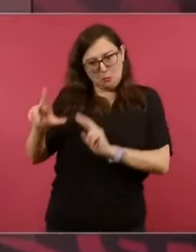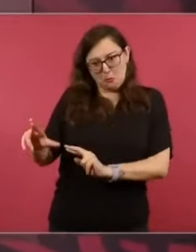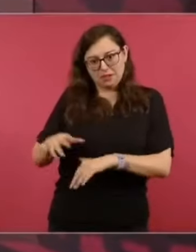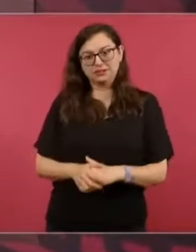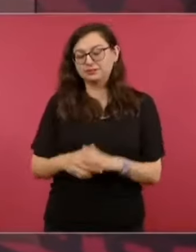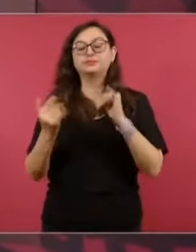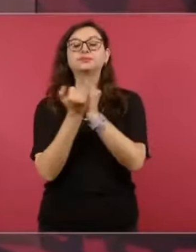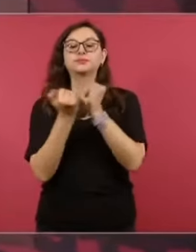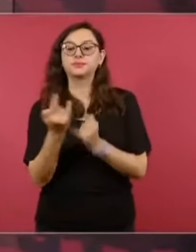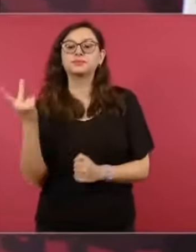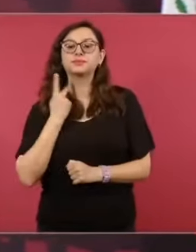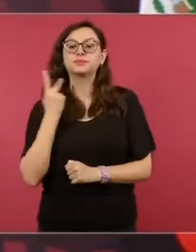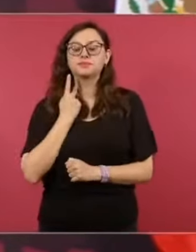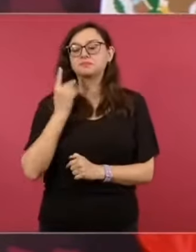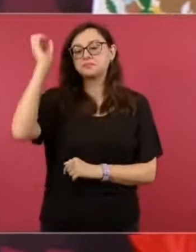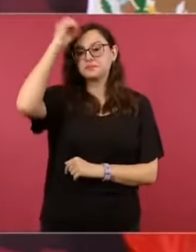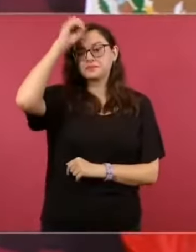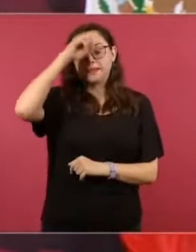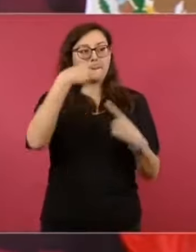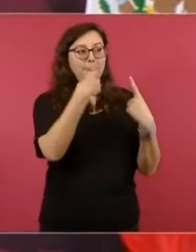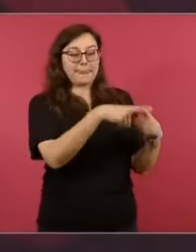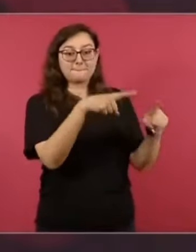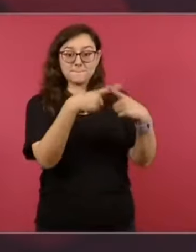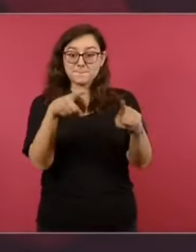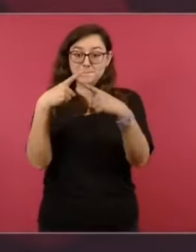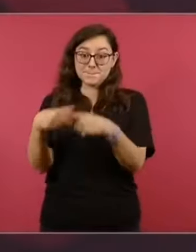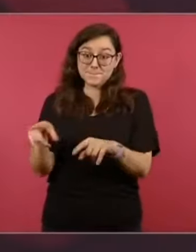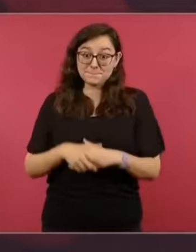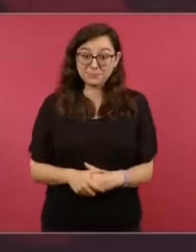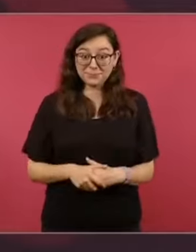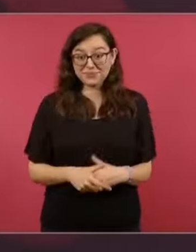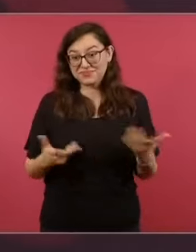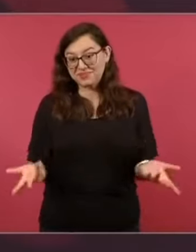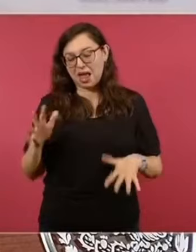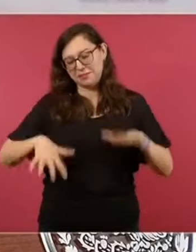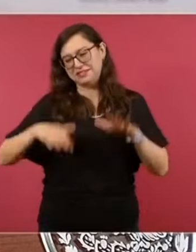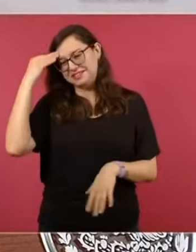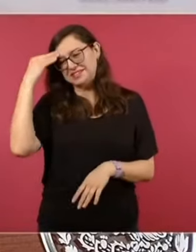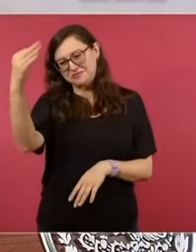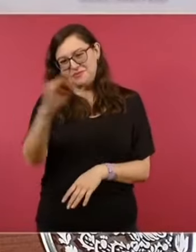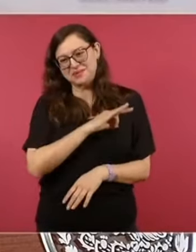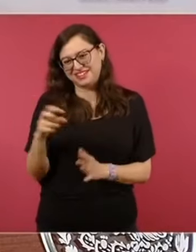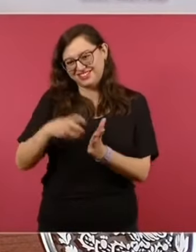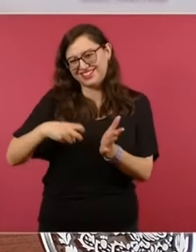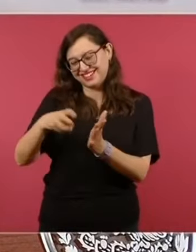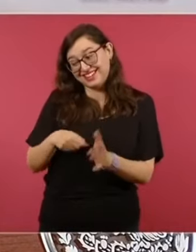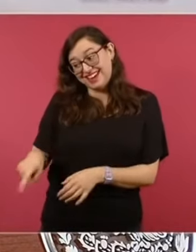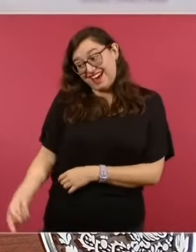en la política que hay males que se quitan con el tiempo